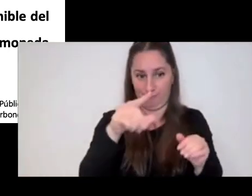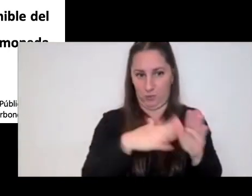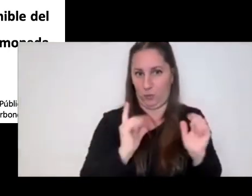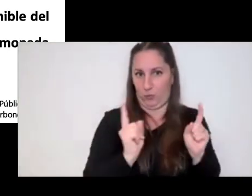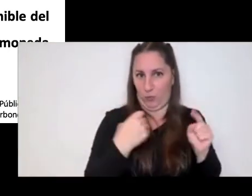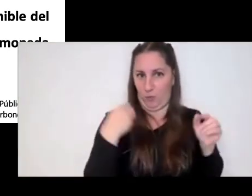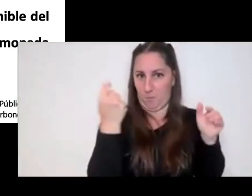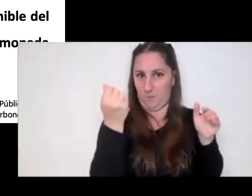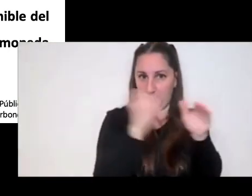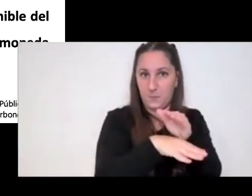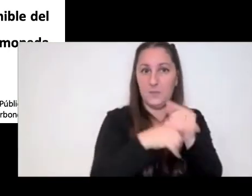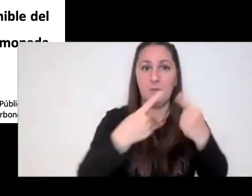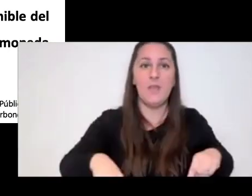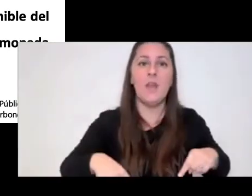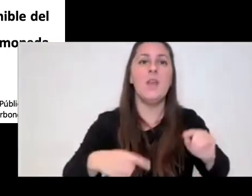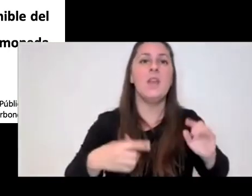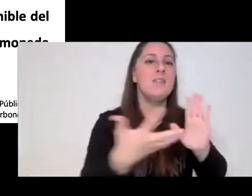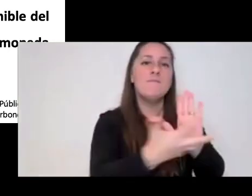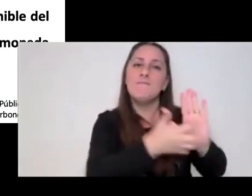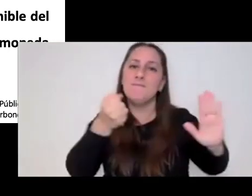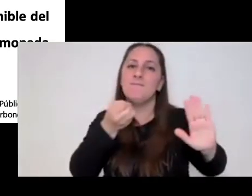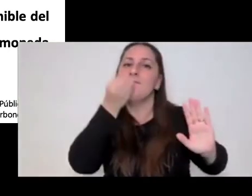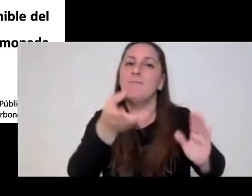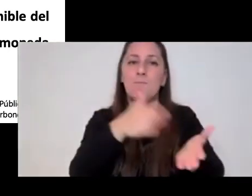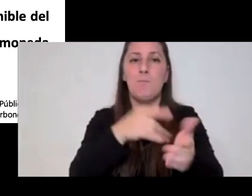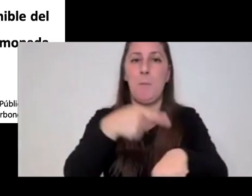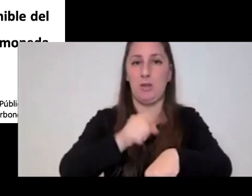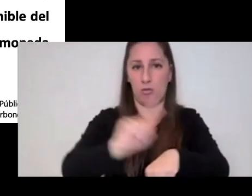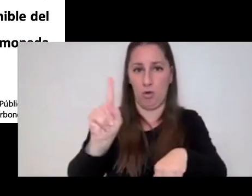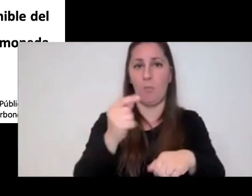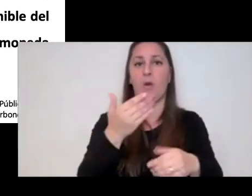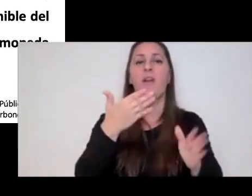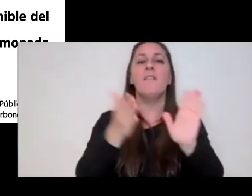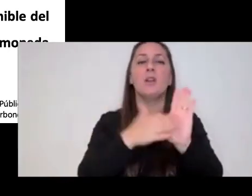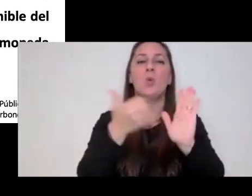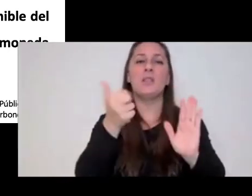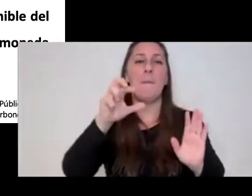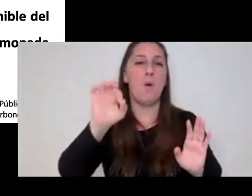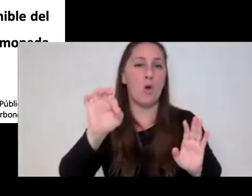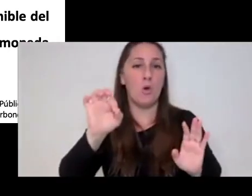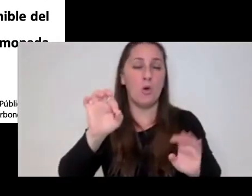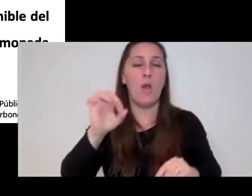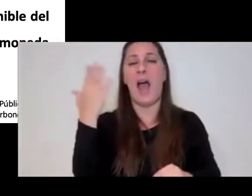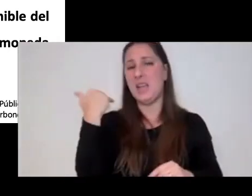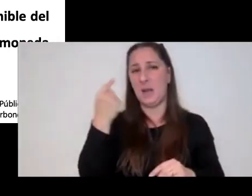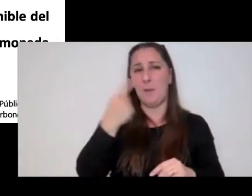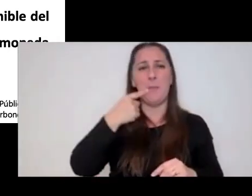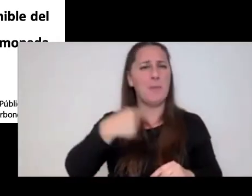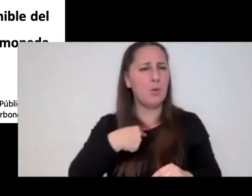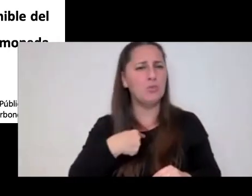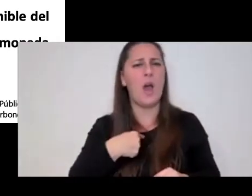no los exteriorizó en su momento. Por ejemplo, facturas APOC. Y ayer me hicieron una pregunta, otro día me hicieron una pregunta con facturas